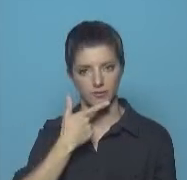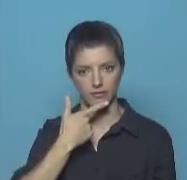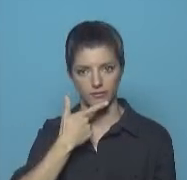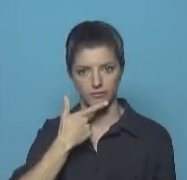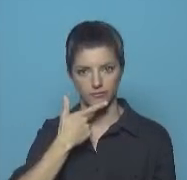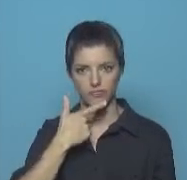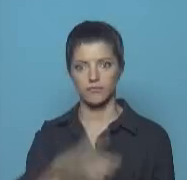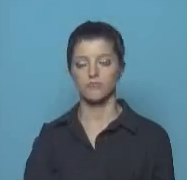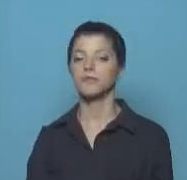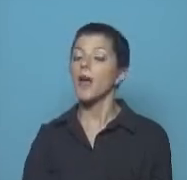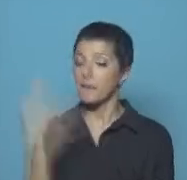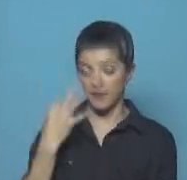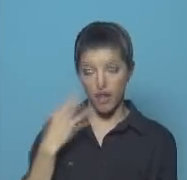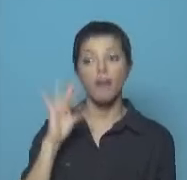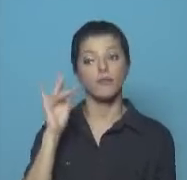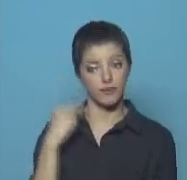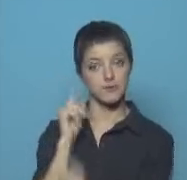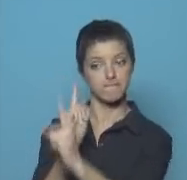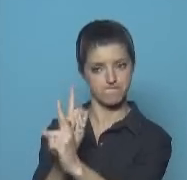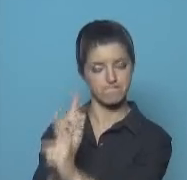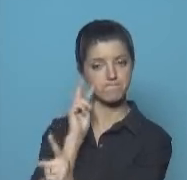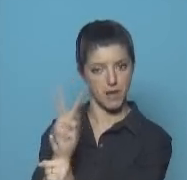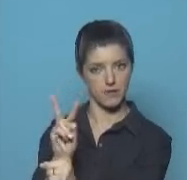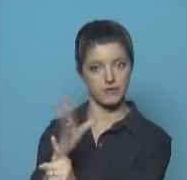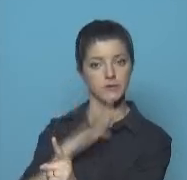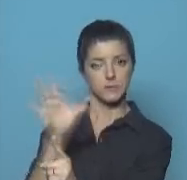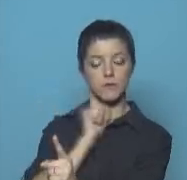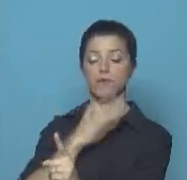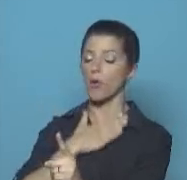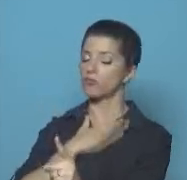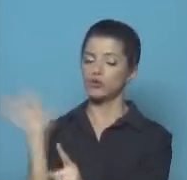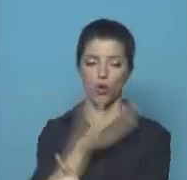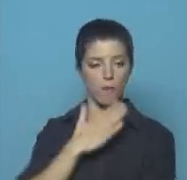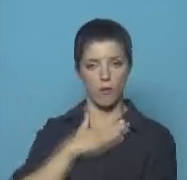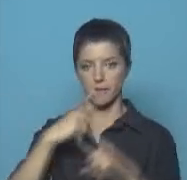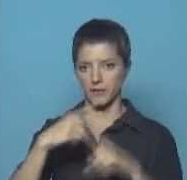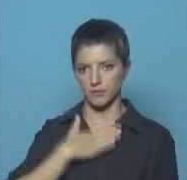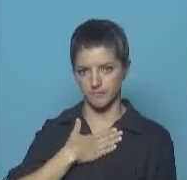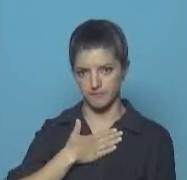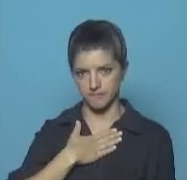La verdad que fue difícil contenerme, pero es por Ángeles, todo por Ángeles.